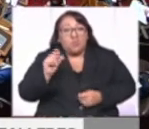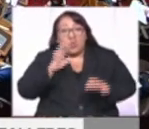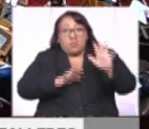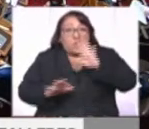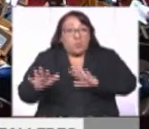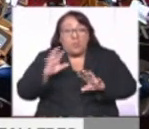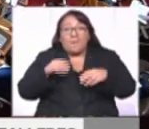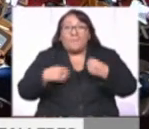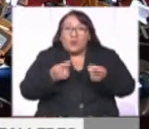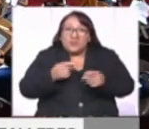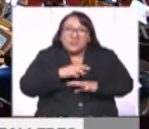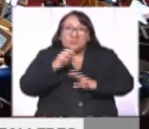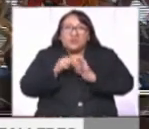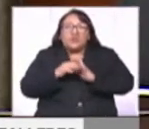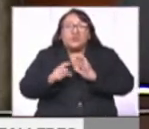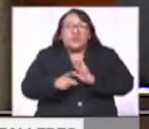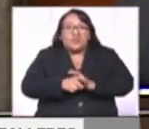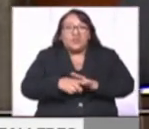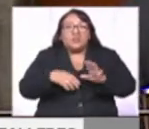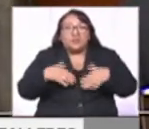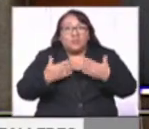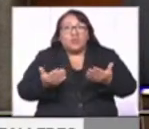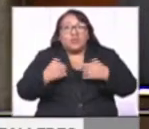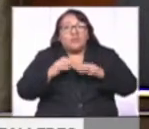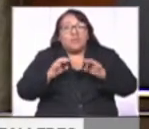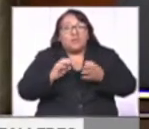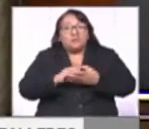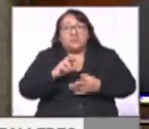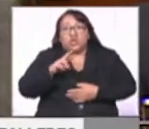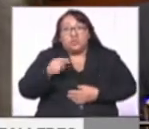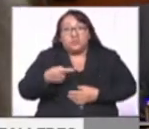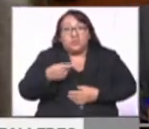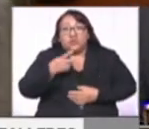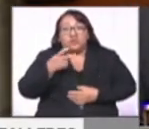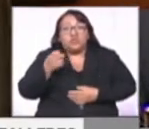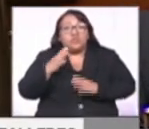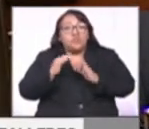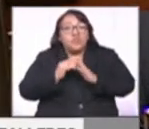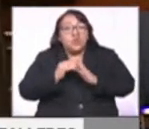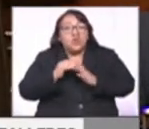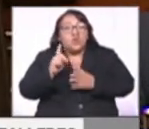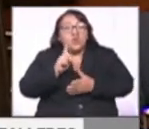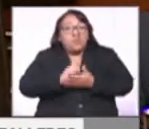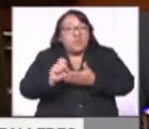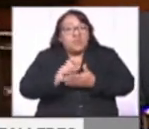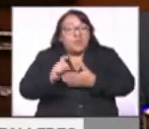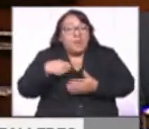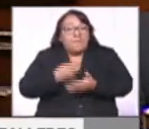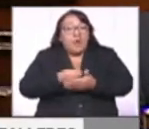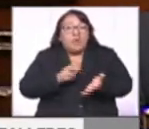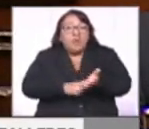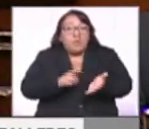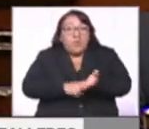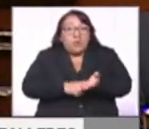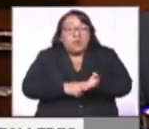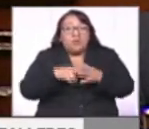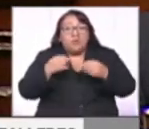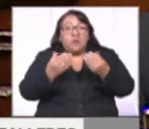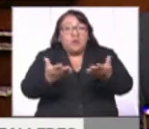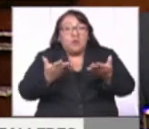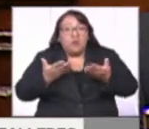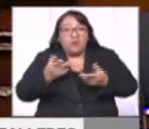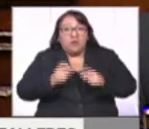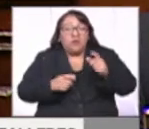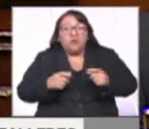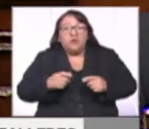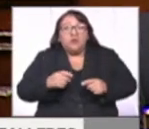preocupada porque este proyecto de ley se pondría en riesgo más de 2.200 millones mensuales en el pago de impuestos, ya que no exige a los